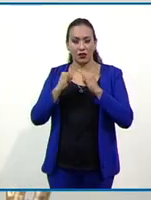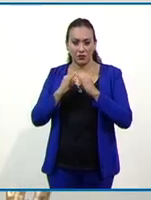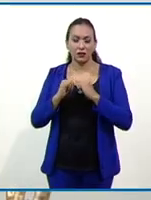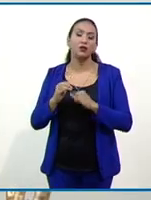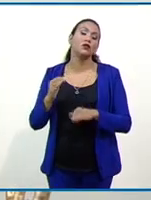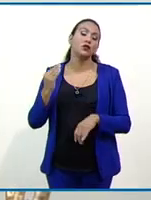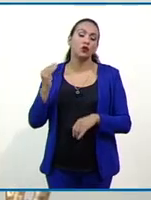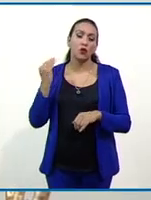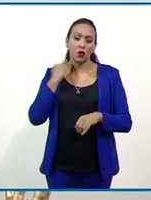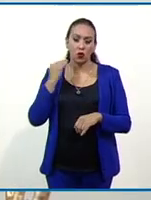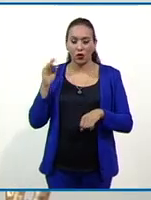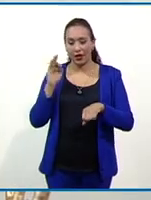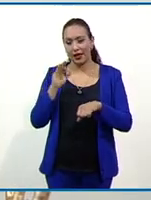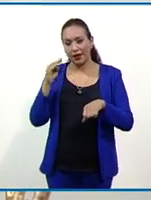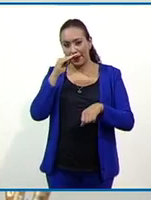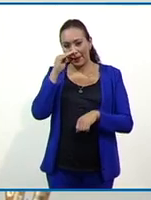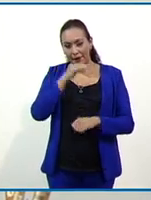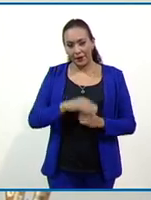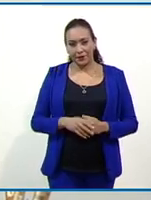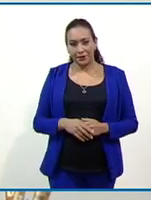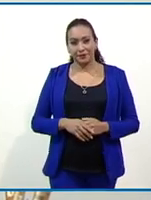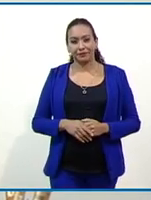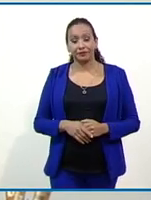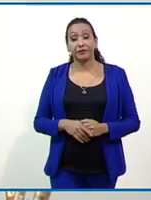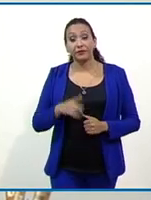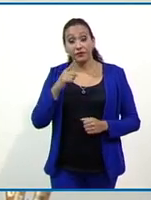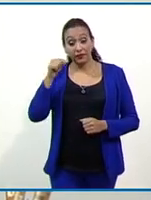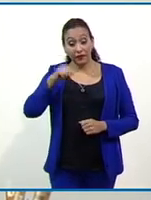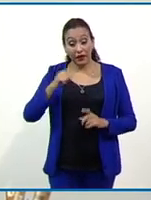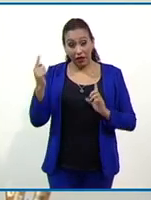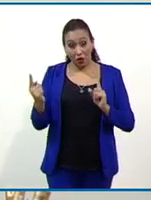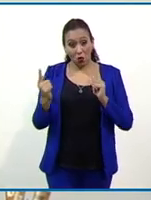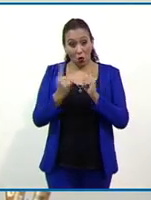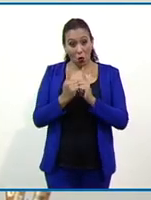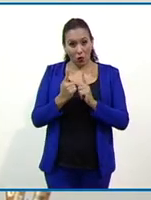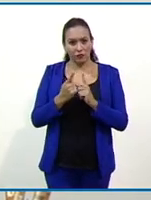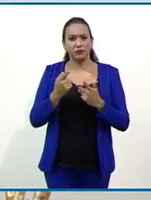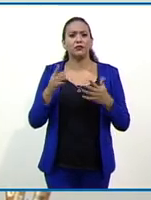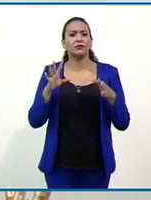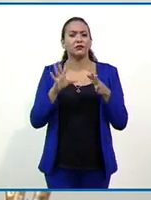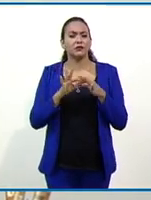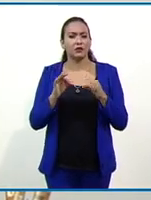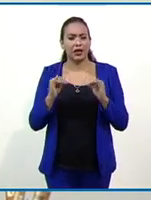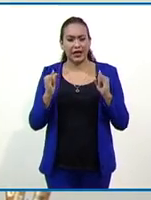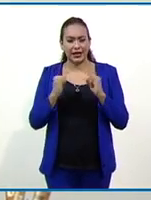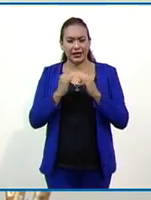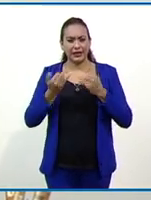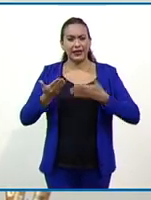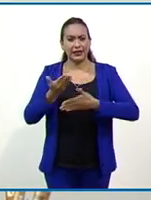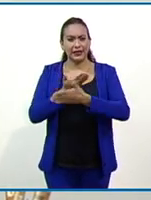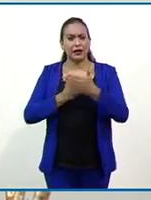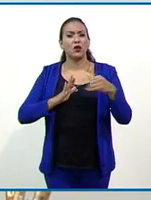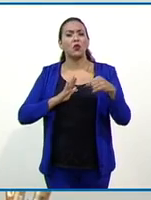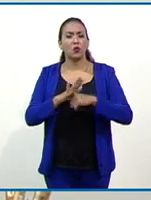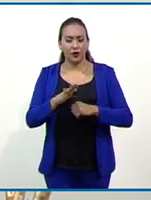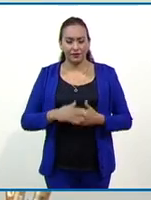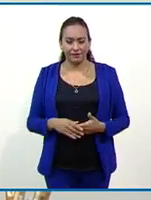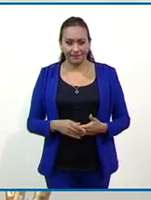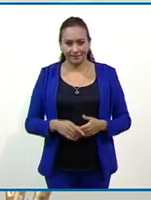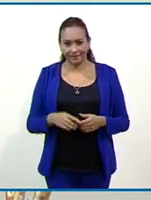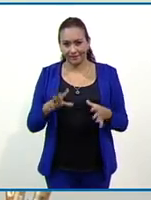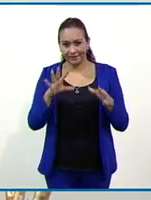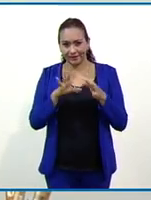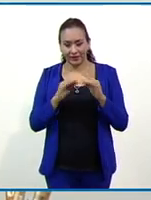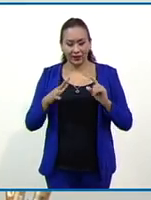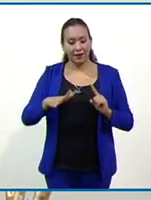magistrada Taisia Cruz Parcero. Este primer encuentro sobre la calidad de los servicios del Instituto cobra mayor sentido en el contexto